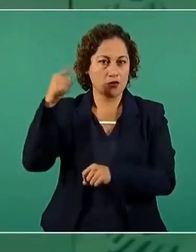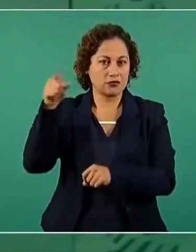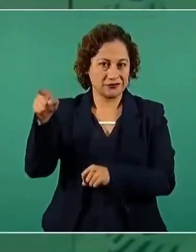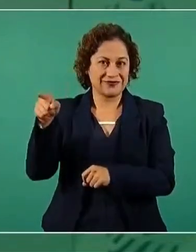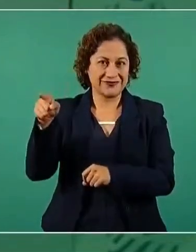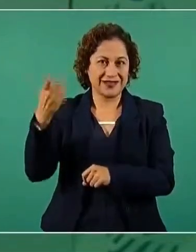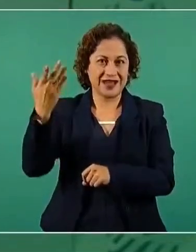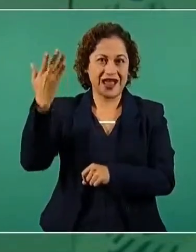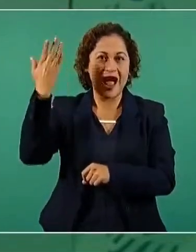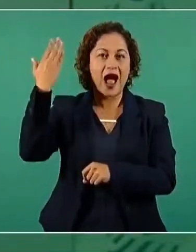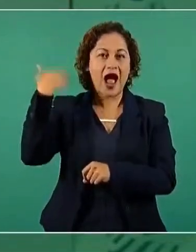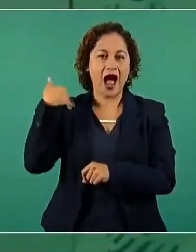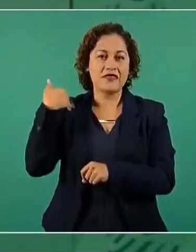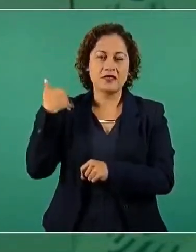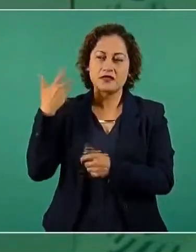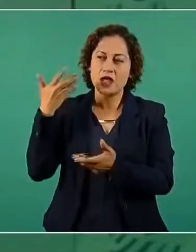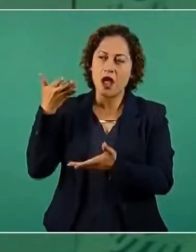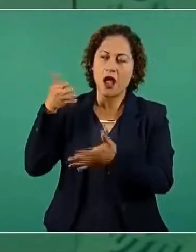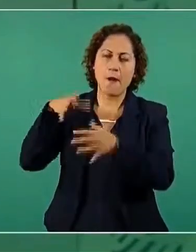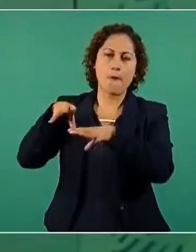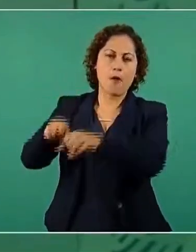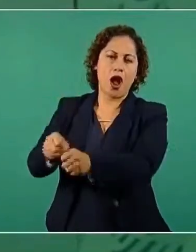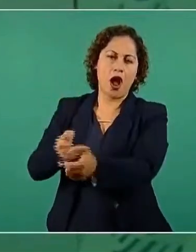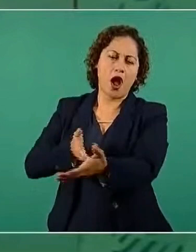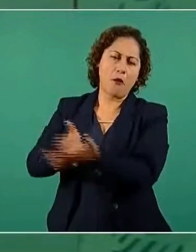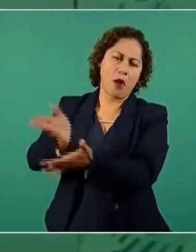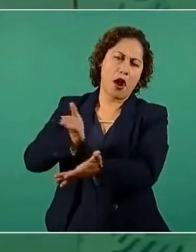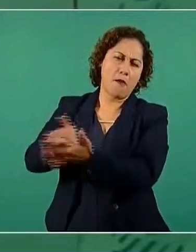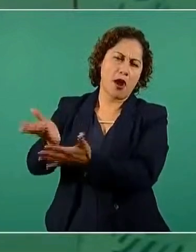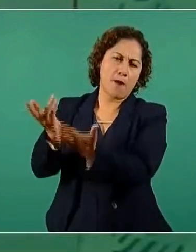por las culturas de los pueblos,